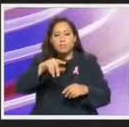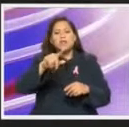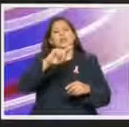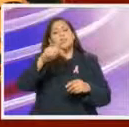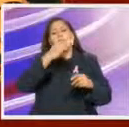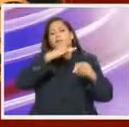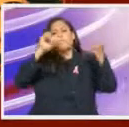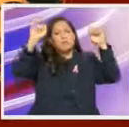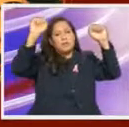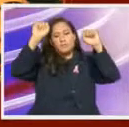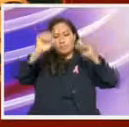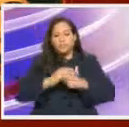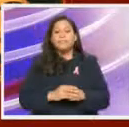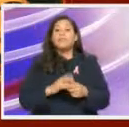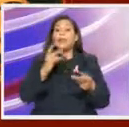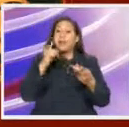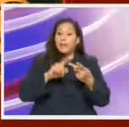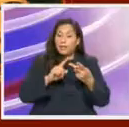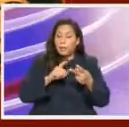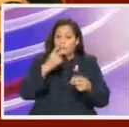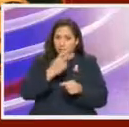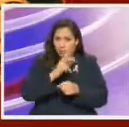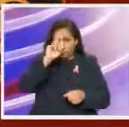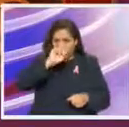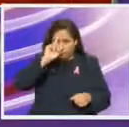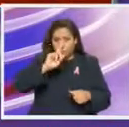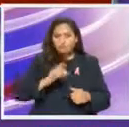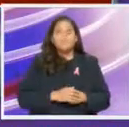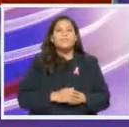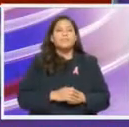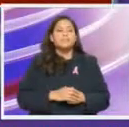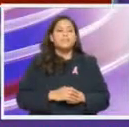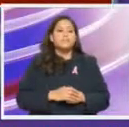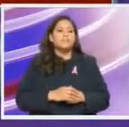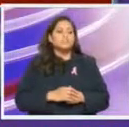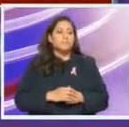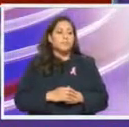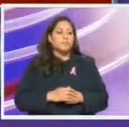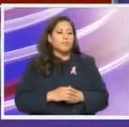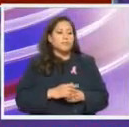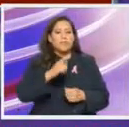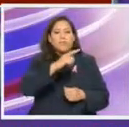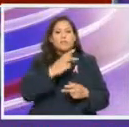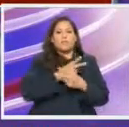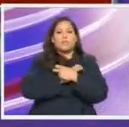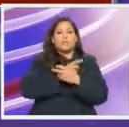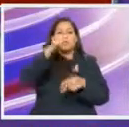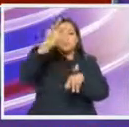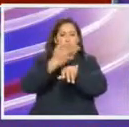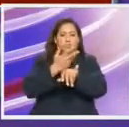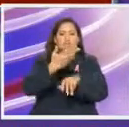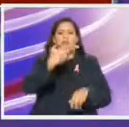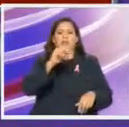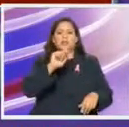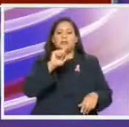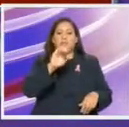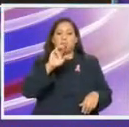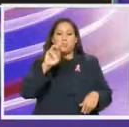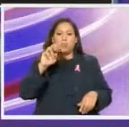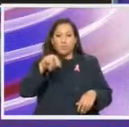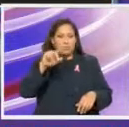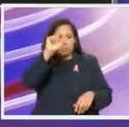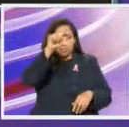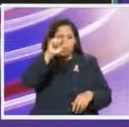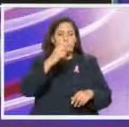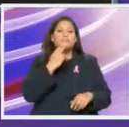sumamente festivo, ¿no? La segunda recomendación, por supuesto, tiene que ver con famosísimo Halloween. Famosísimo Halloween, que no podemos dejar